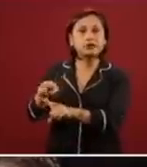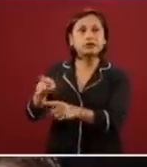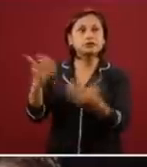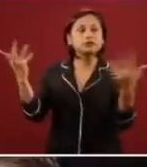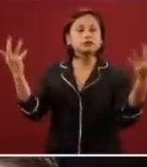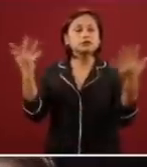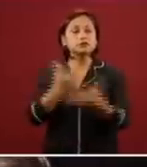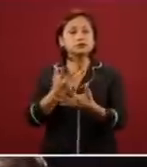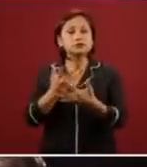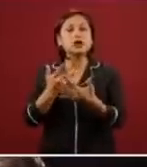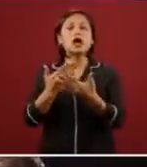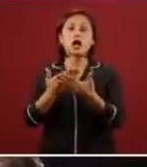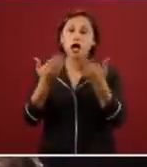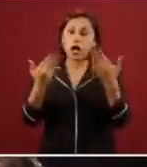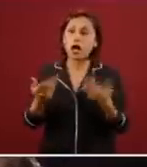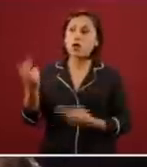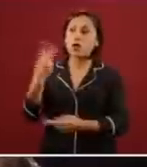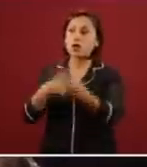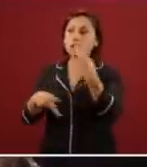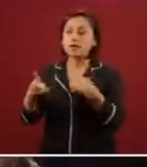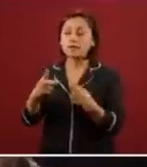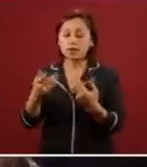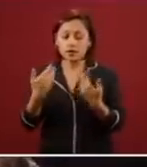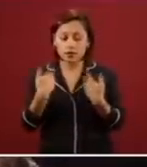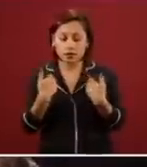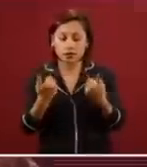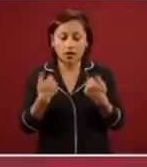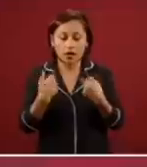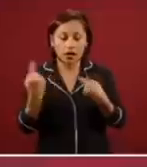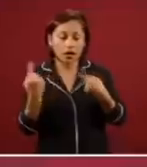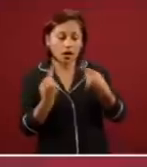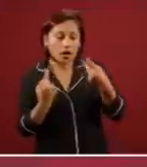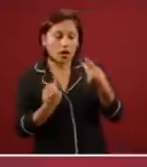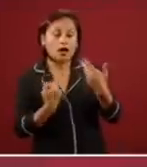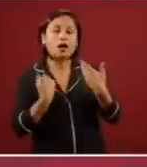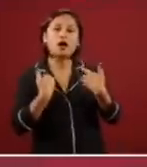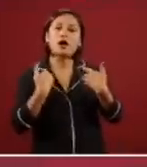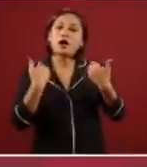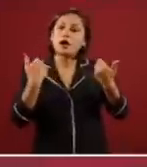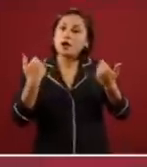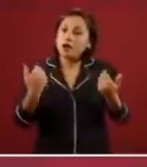incluso han devuelto dinero o han pagado.